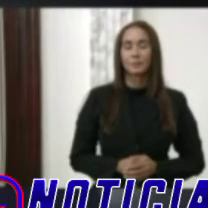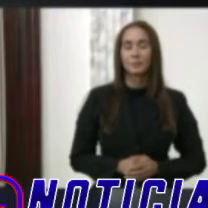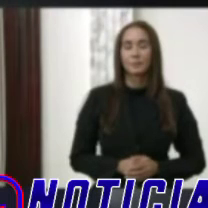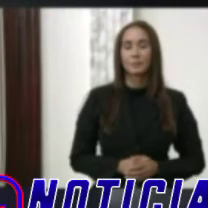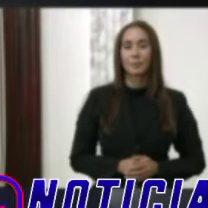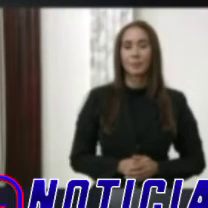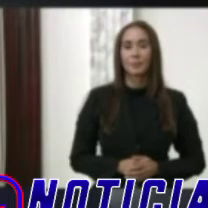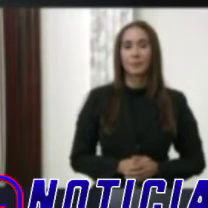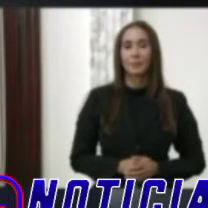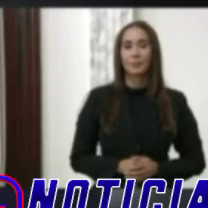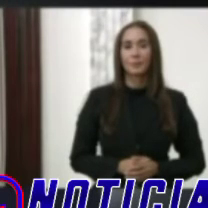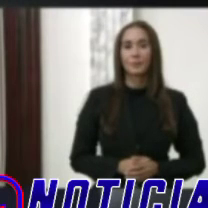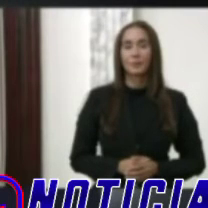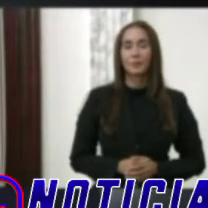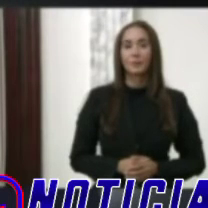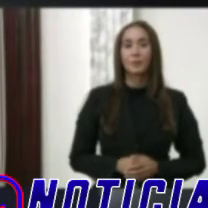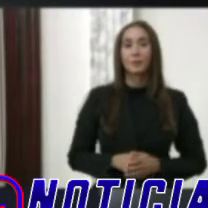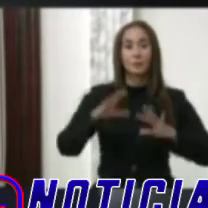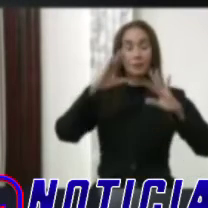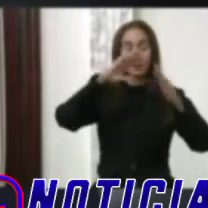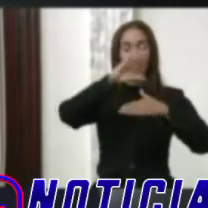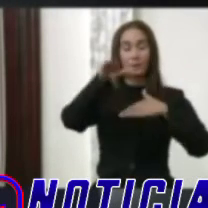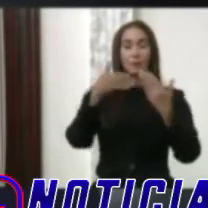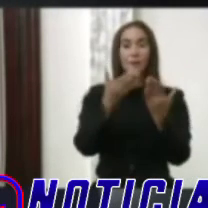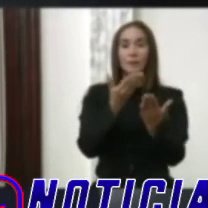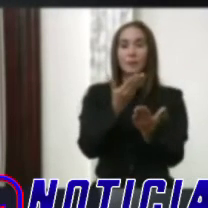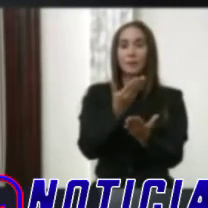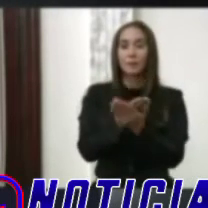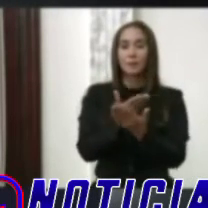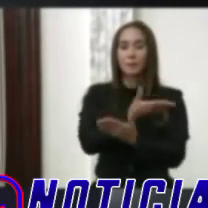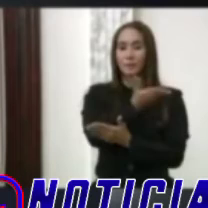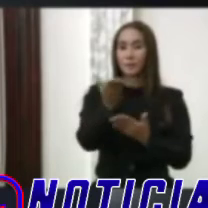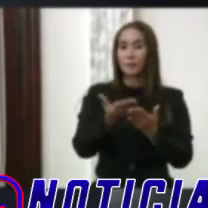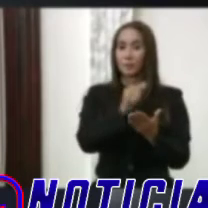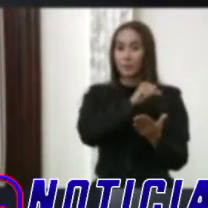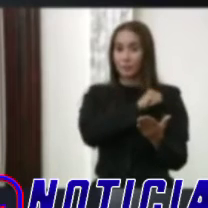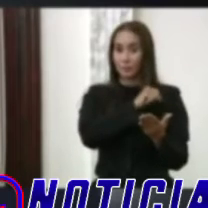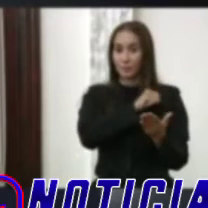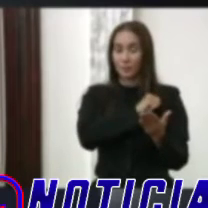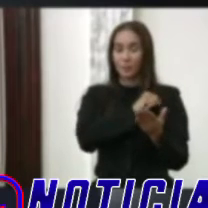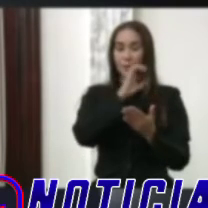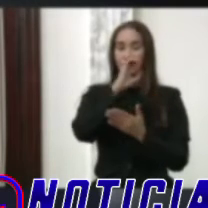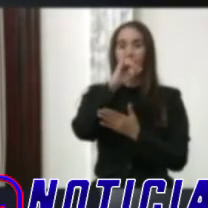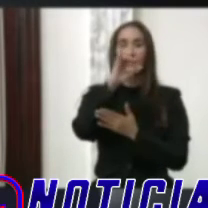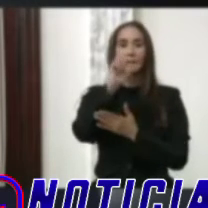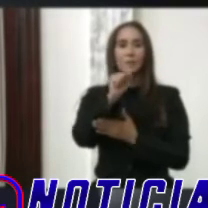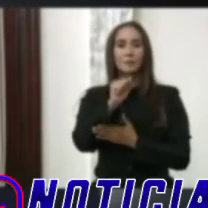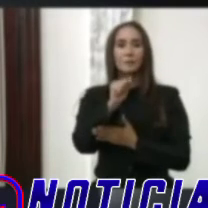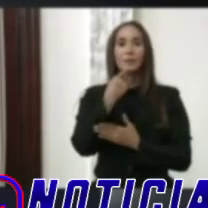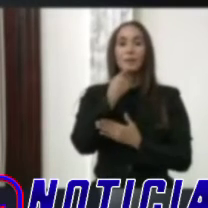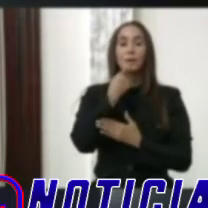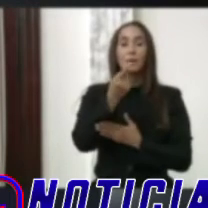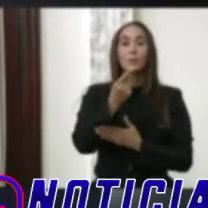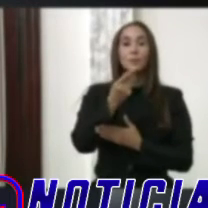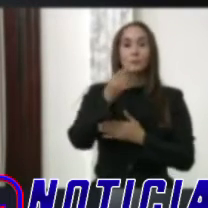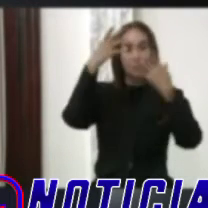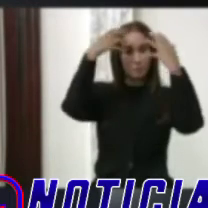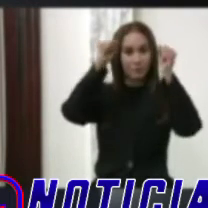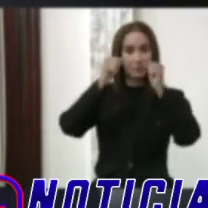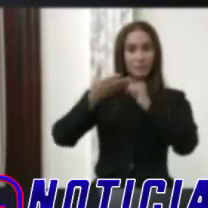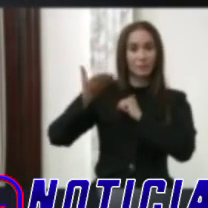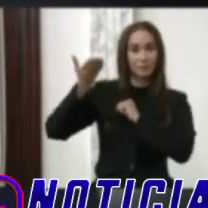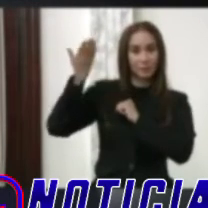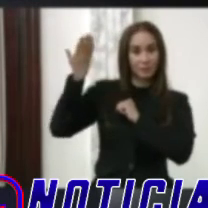have all the officers. Ejecutivo, todos las autoridades de la CIP y muchos expresidentes que nos